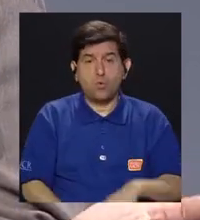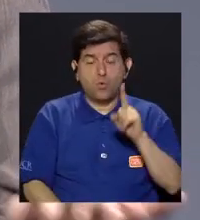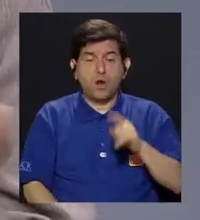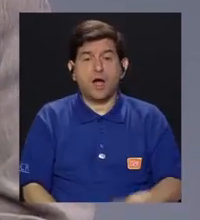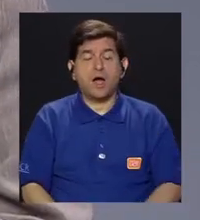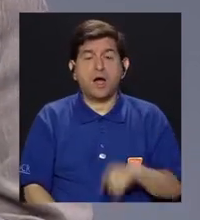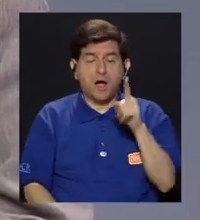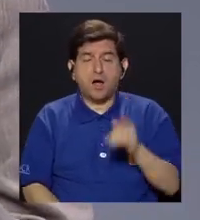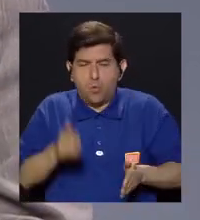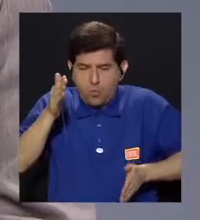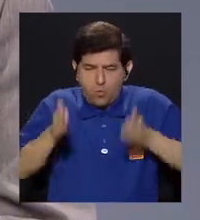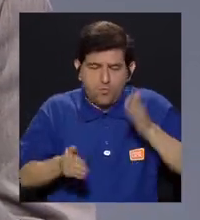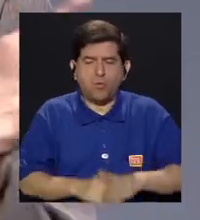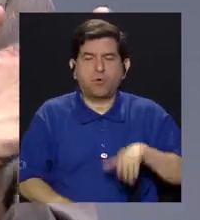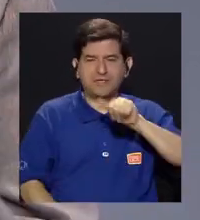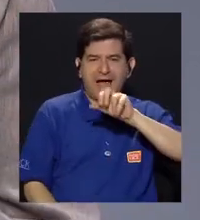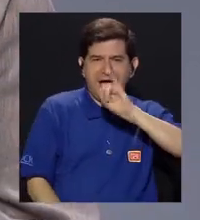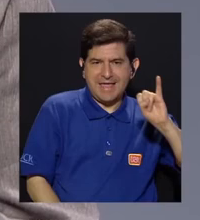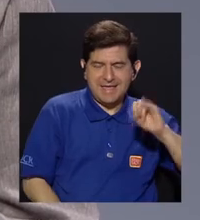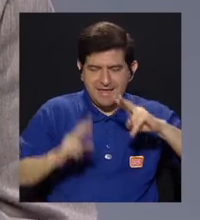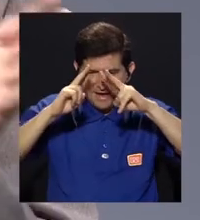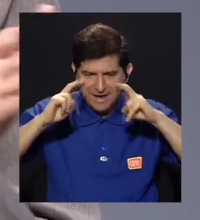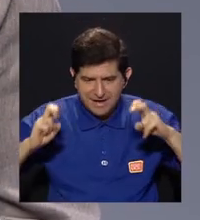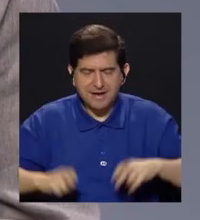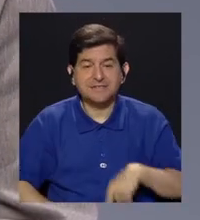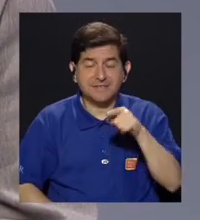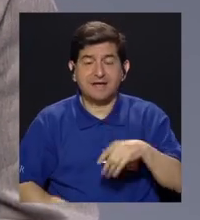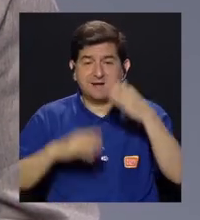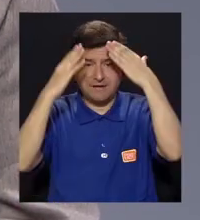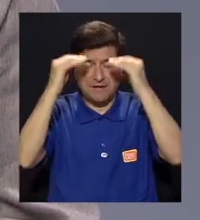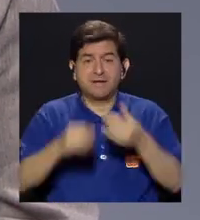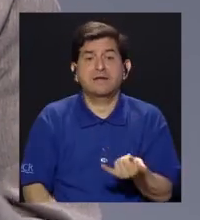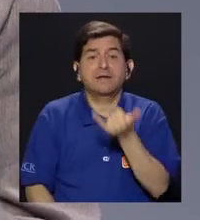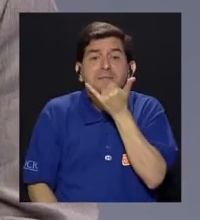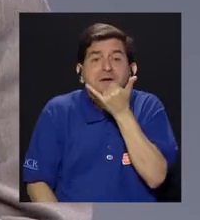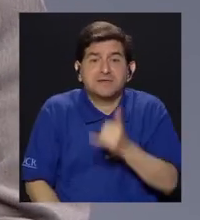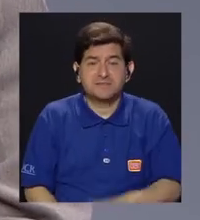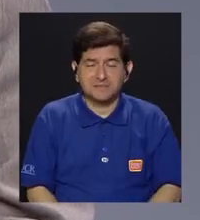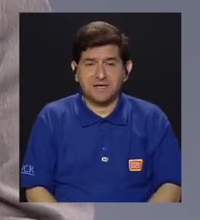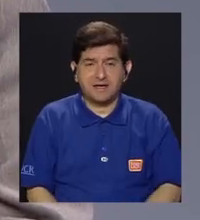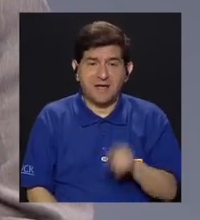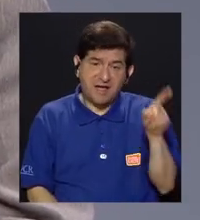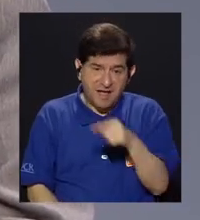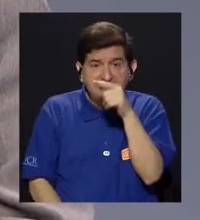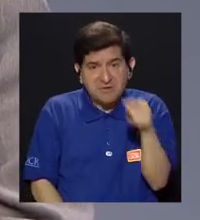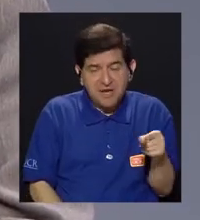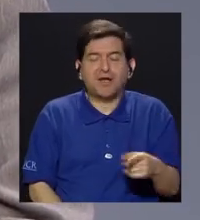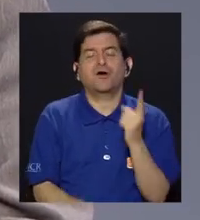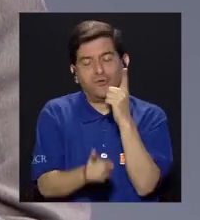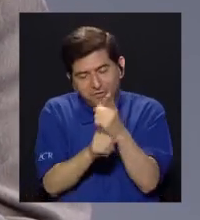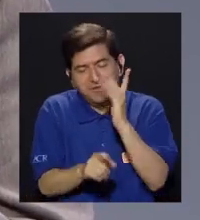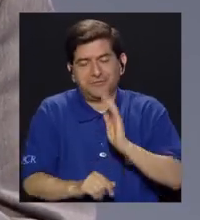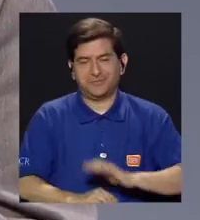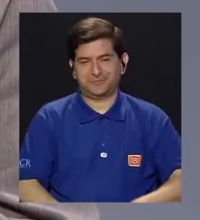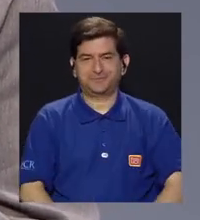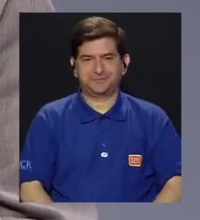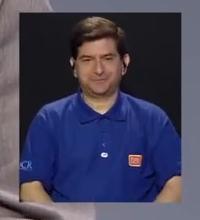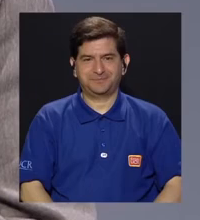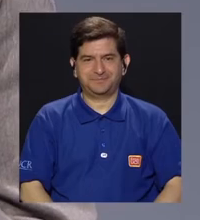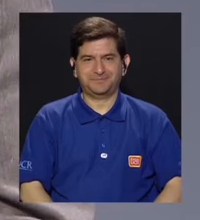pone a un robot con inteligencia artificial analizar el dato qué pasaría si es posible que los index